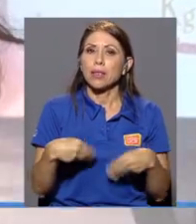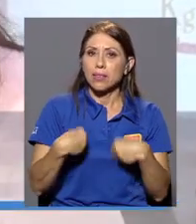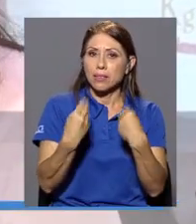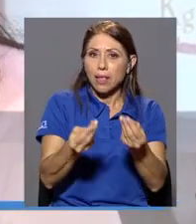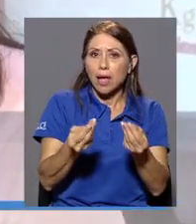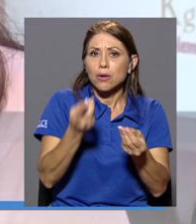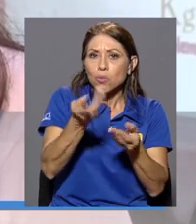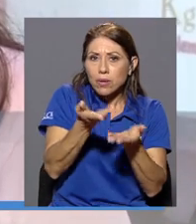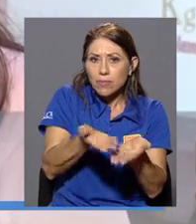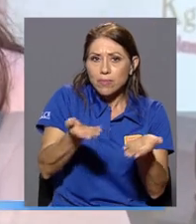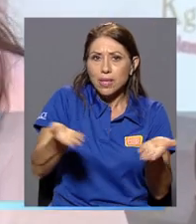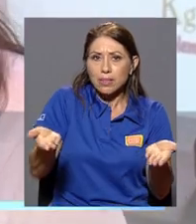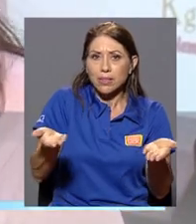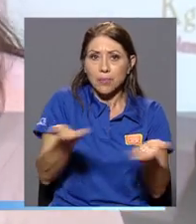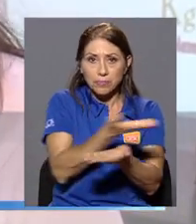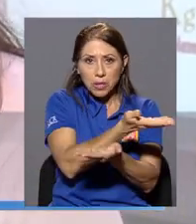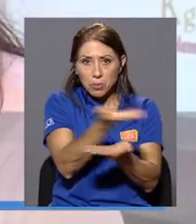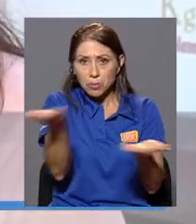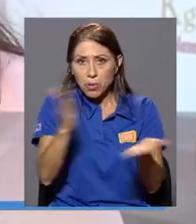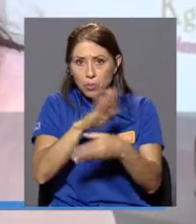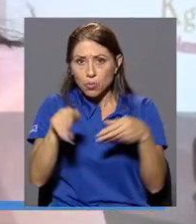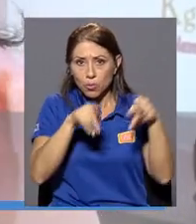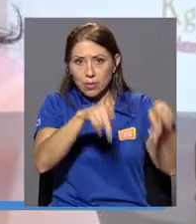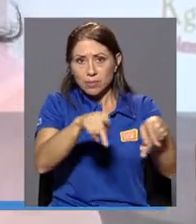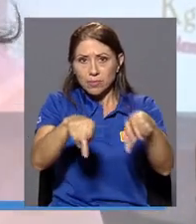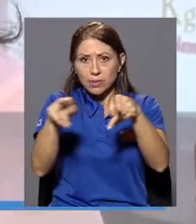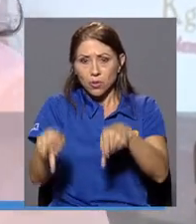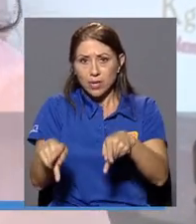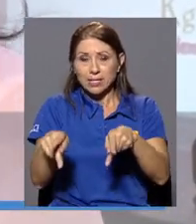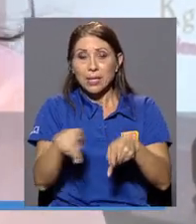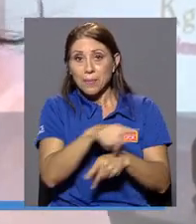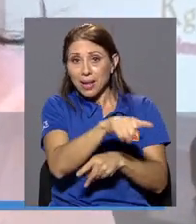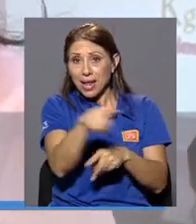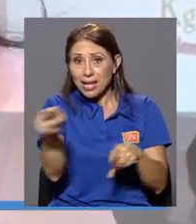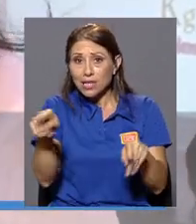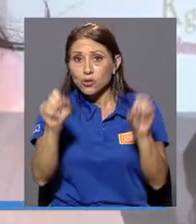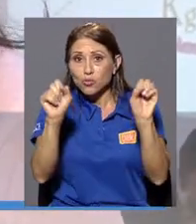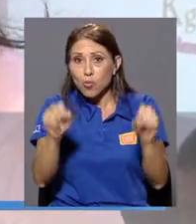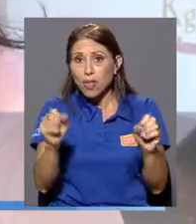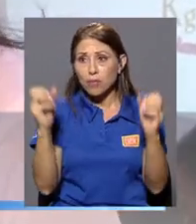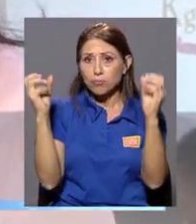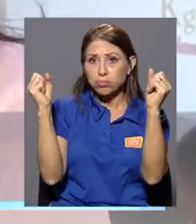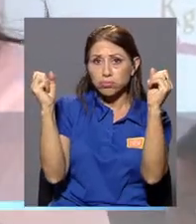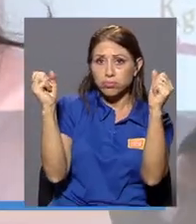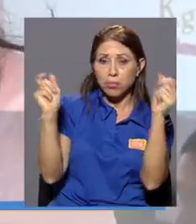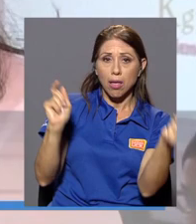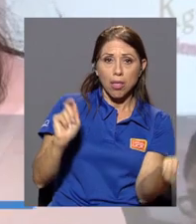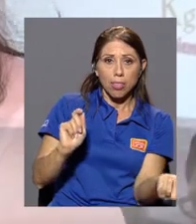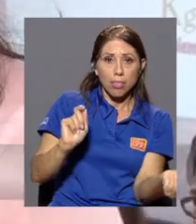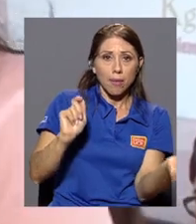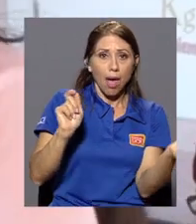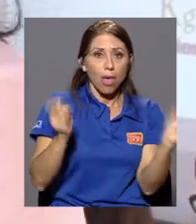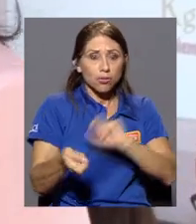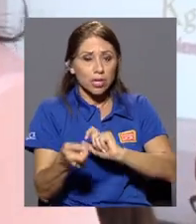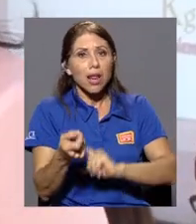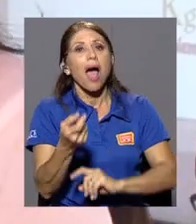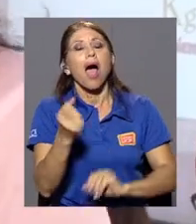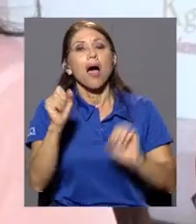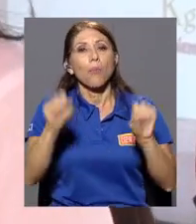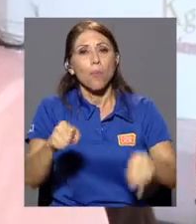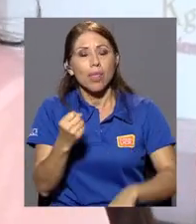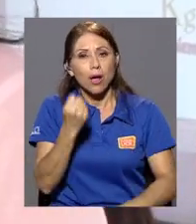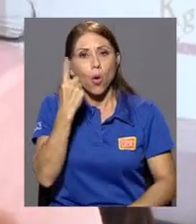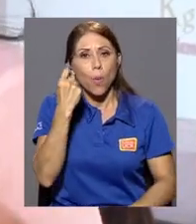herramienta a todas las personas para que estos puedan traducir las señas y de esta manera puedan comprender y